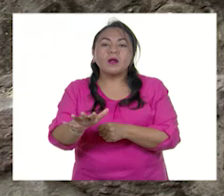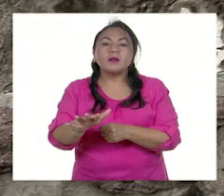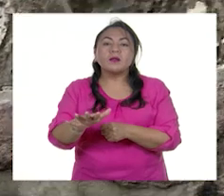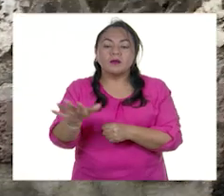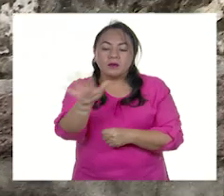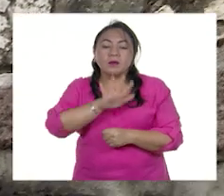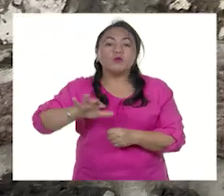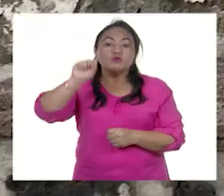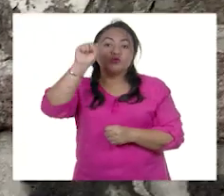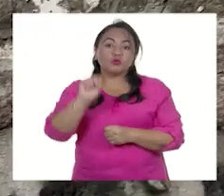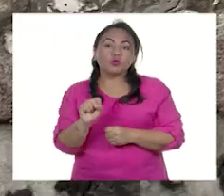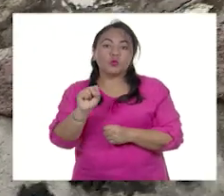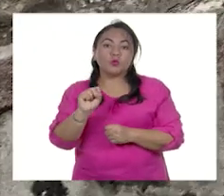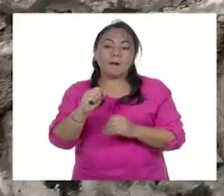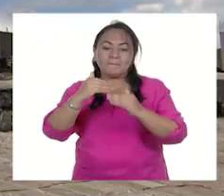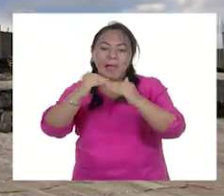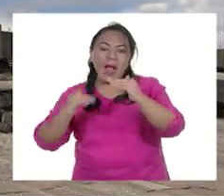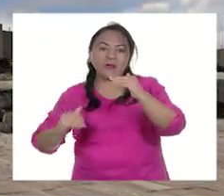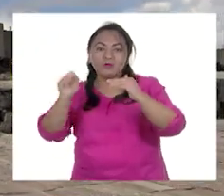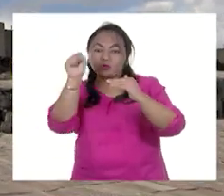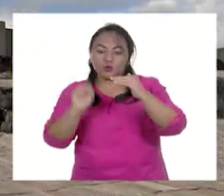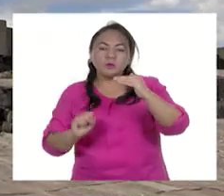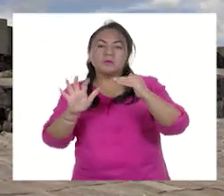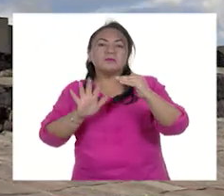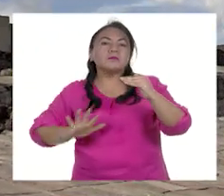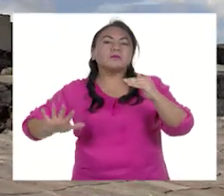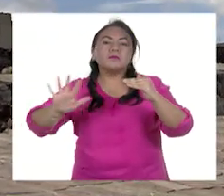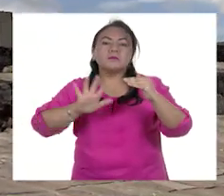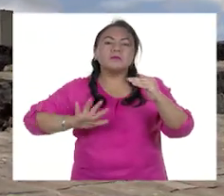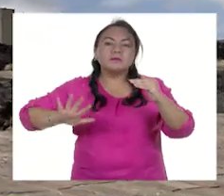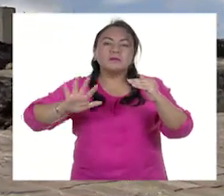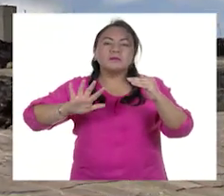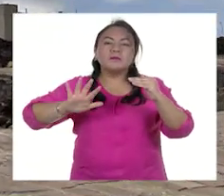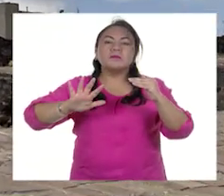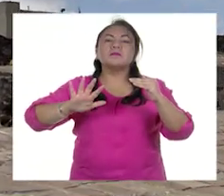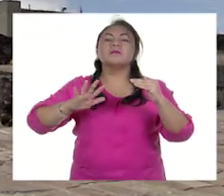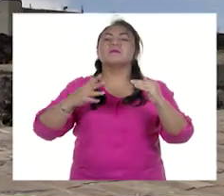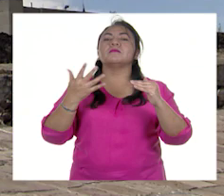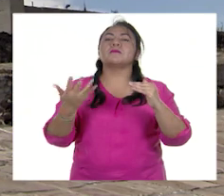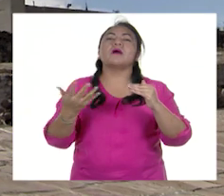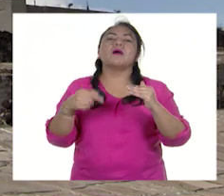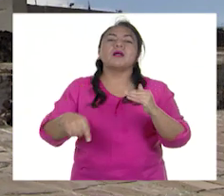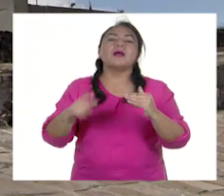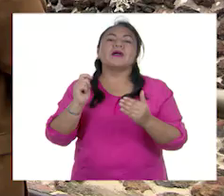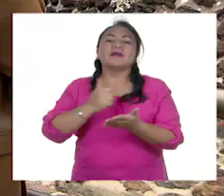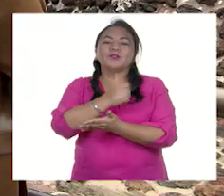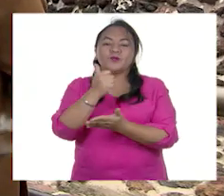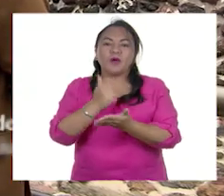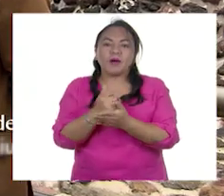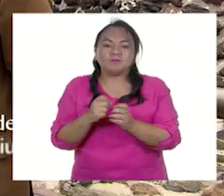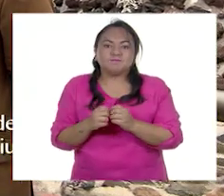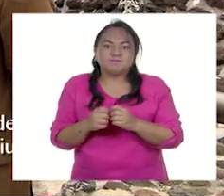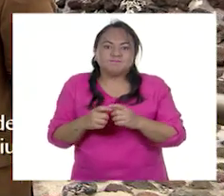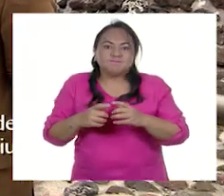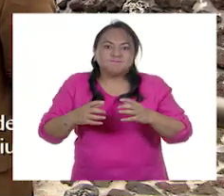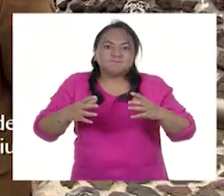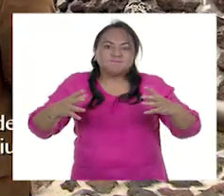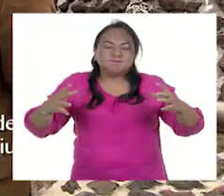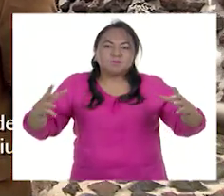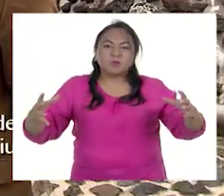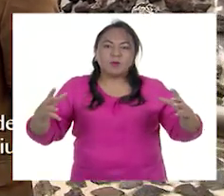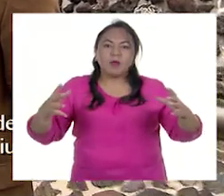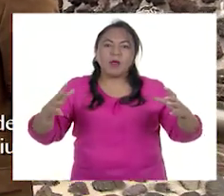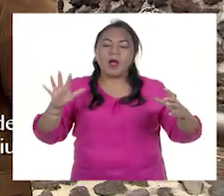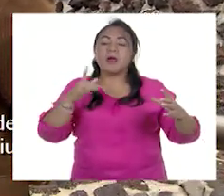lado sur, más hacia el sur. Es decir, en lo que después ya, cuando la ciudad creció, se volvió la